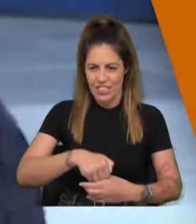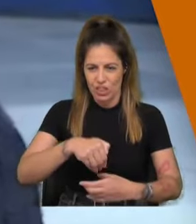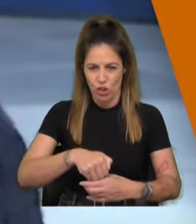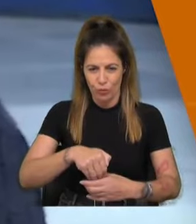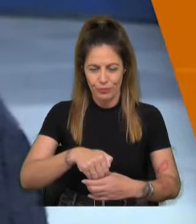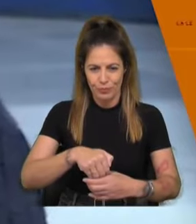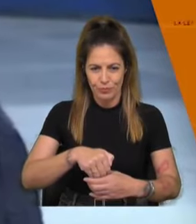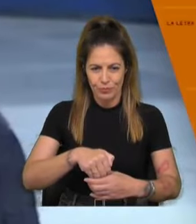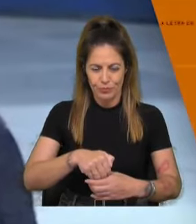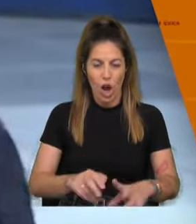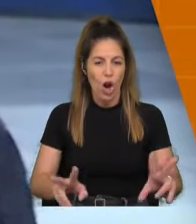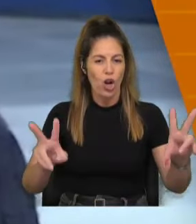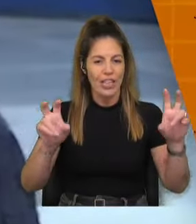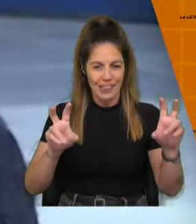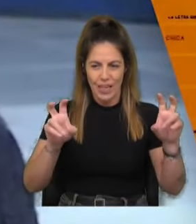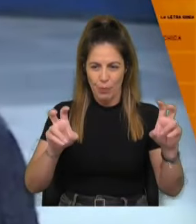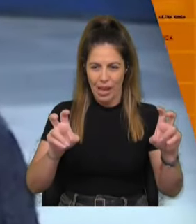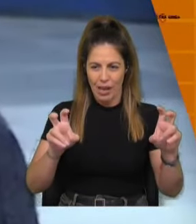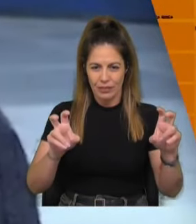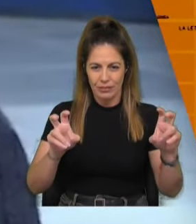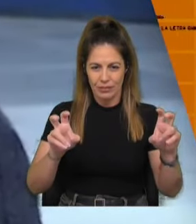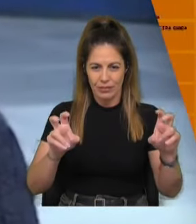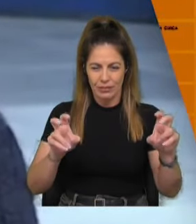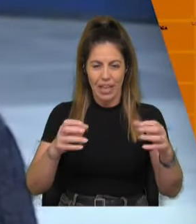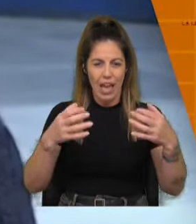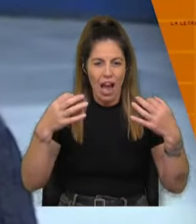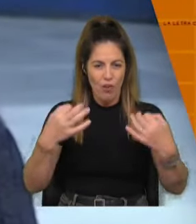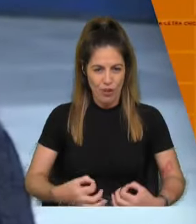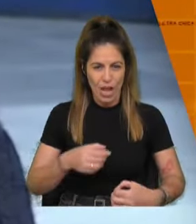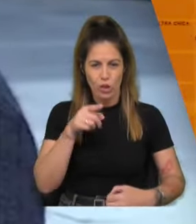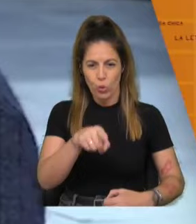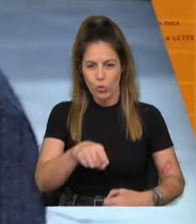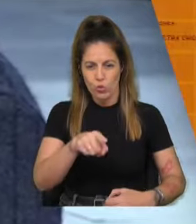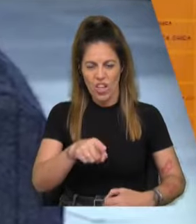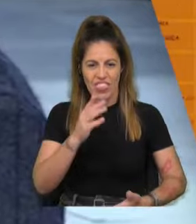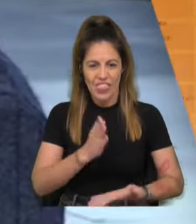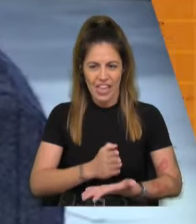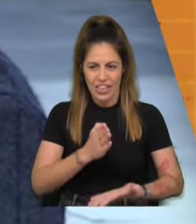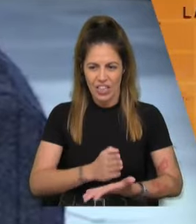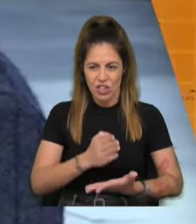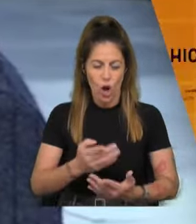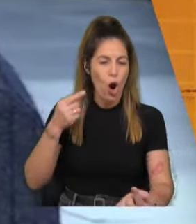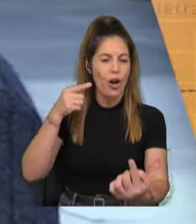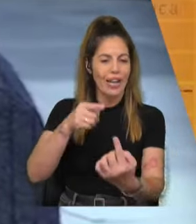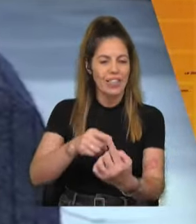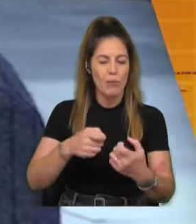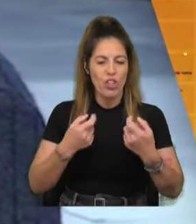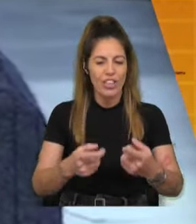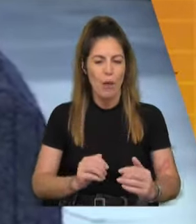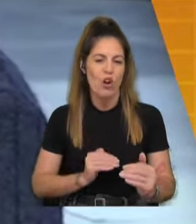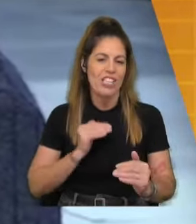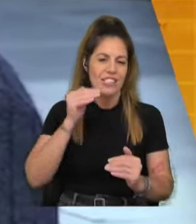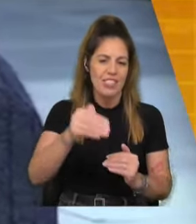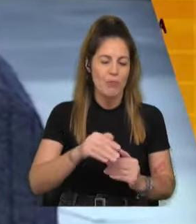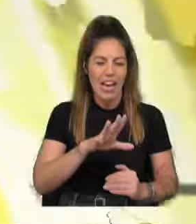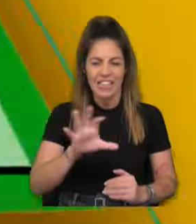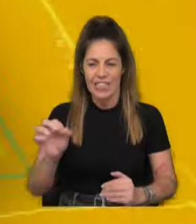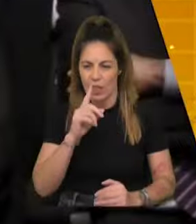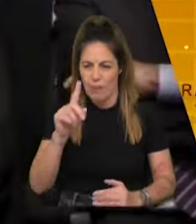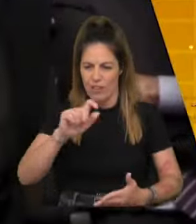la Consigna Afirma tus derechos el objetivo es entregar por encima de